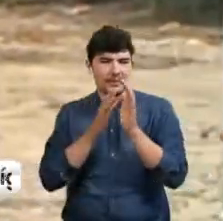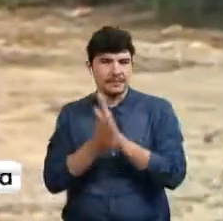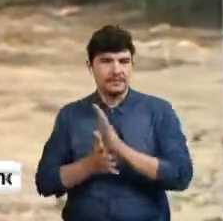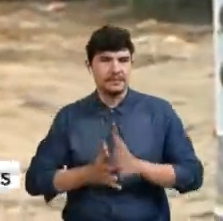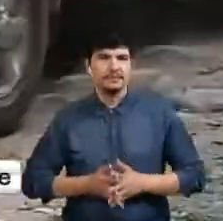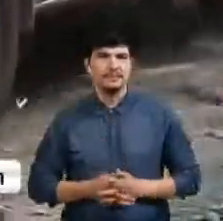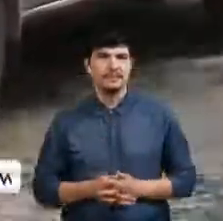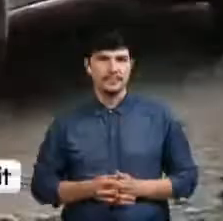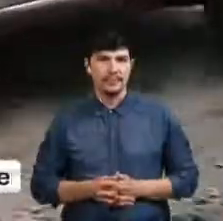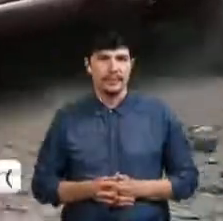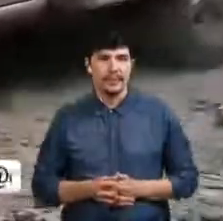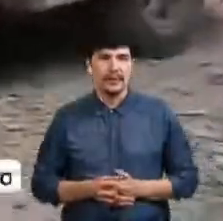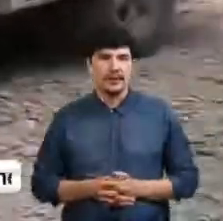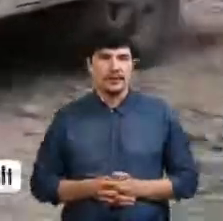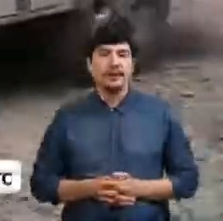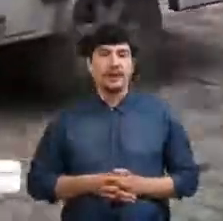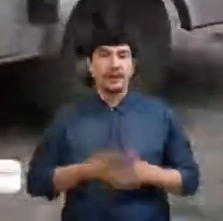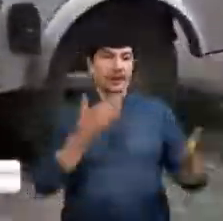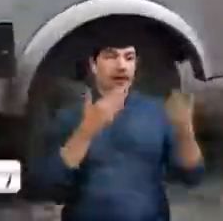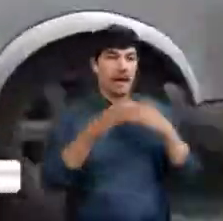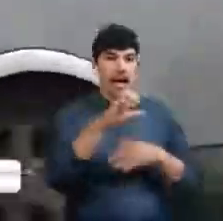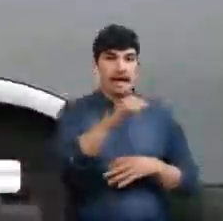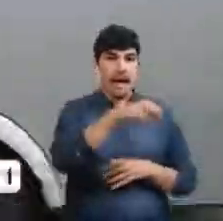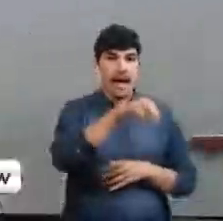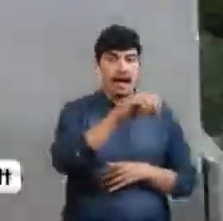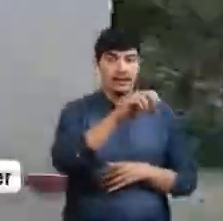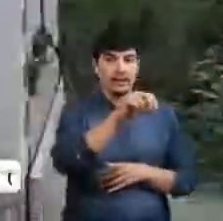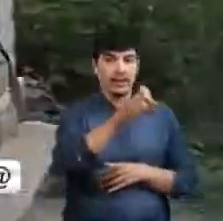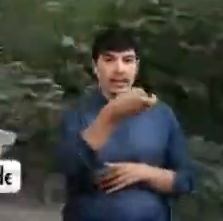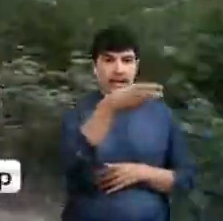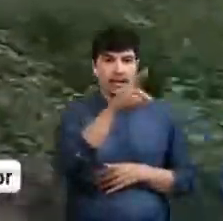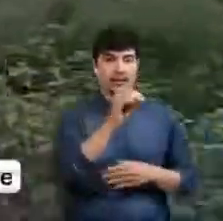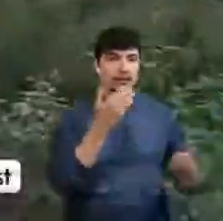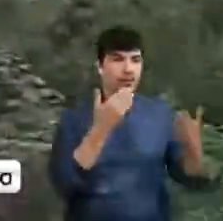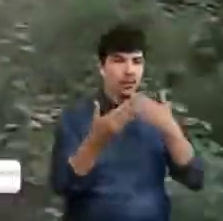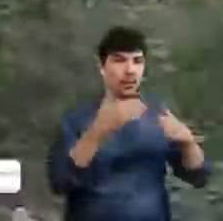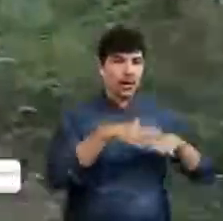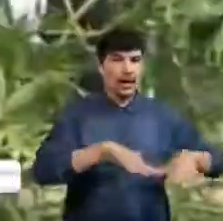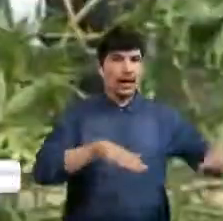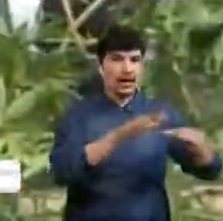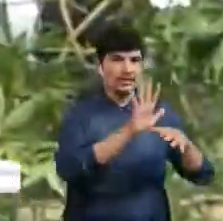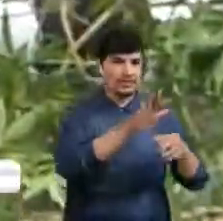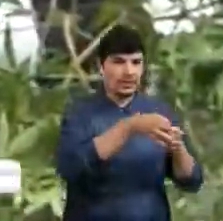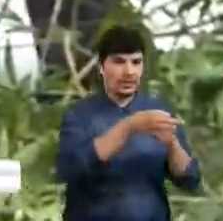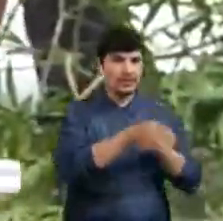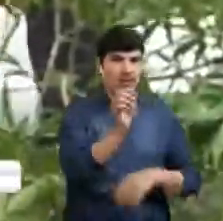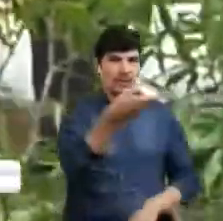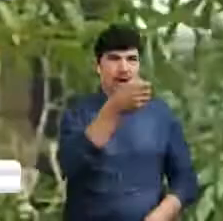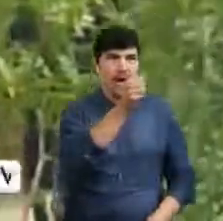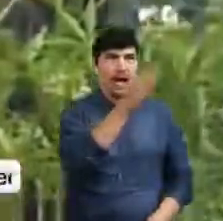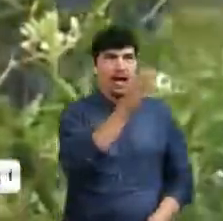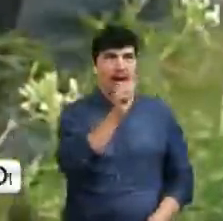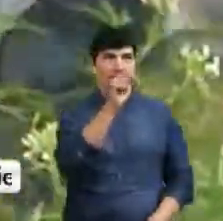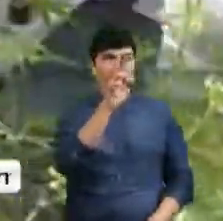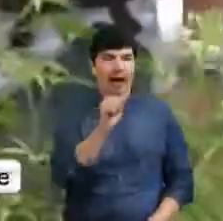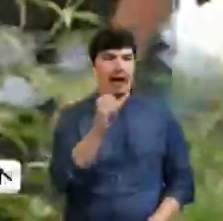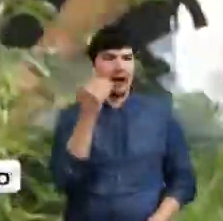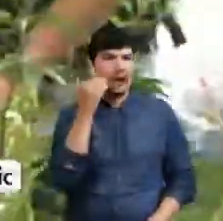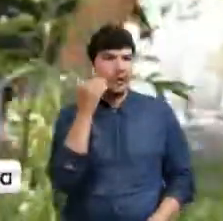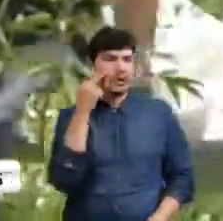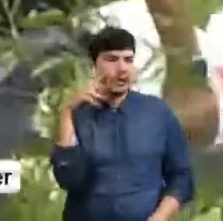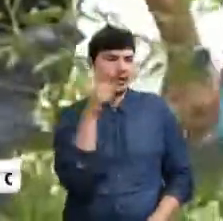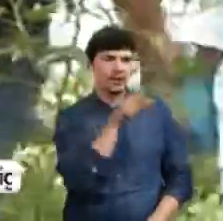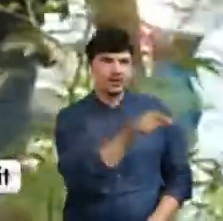detalles. En la vereda Caño Negro, zona rural de La Gabarra, hombres del CTI de la Fiscalía encontraron una escena macabra al descubrir el cuerpo de